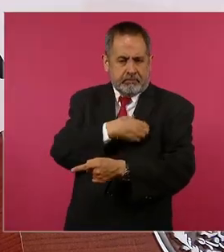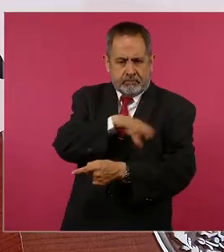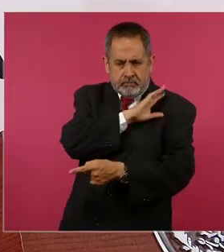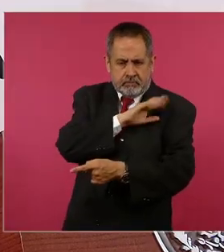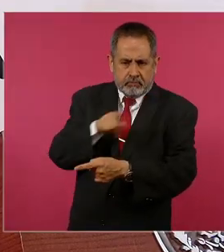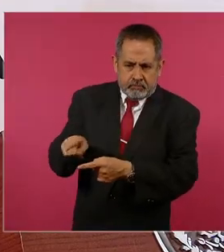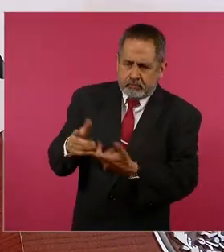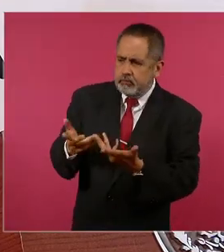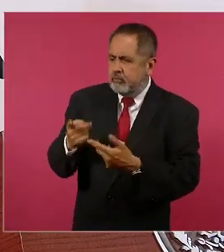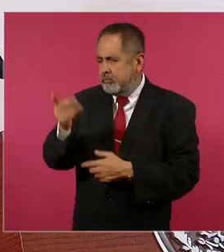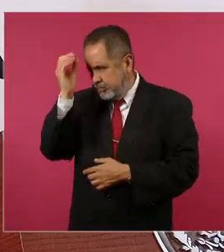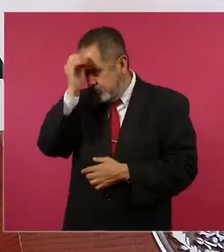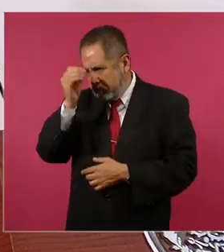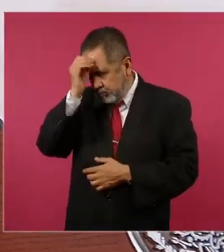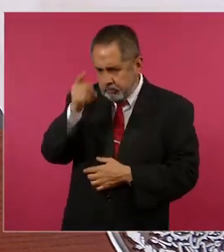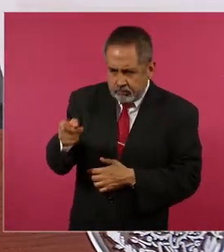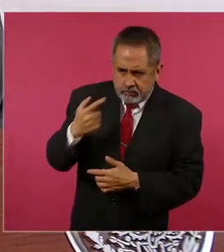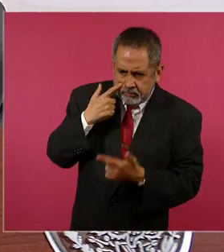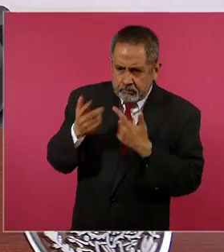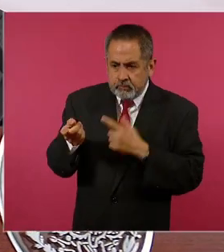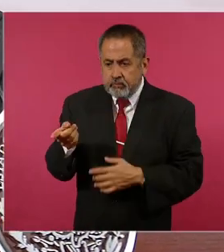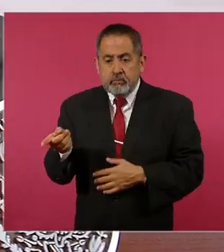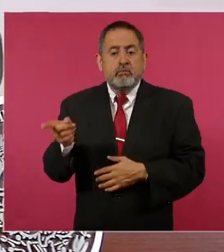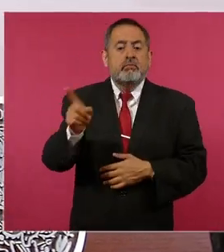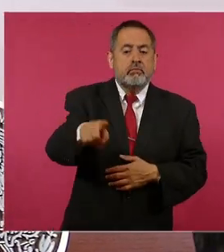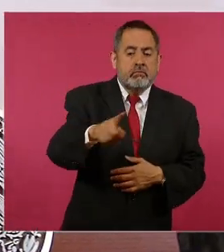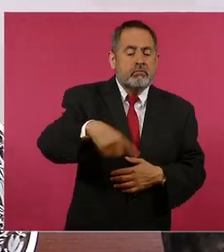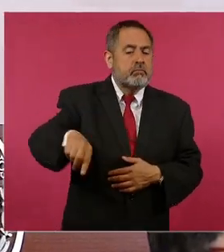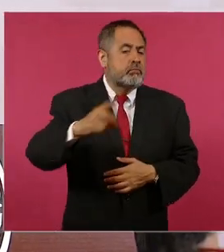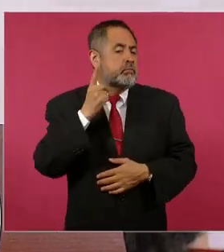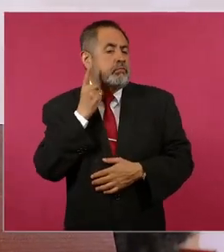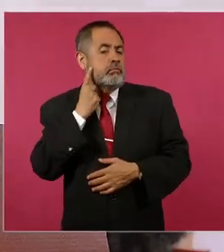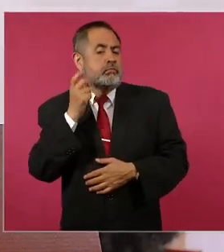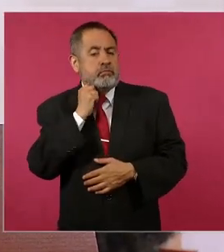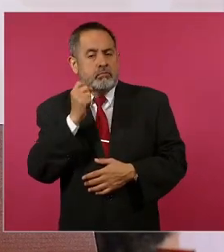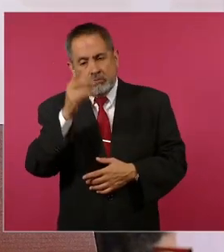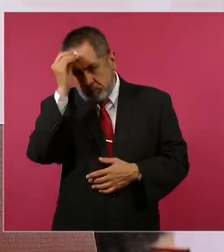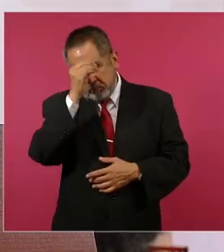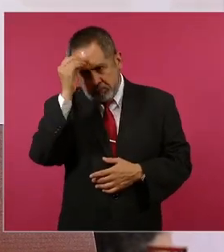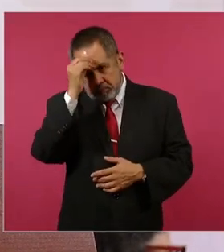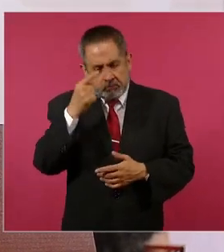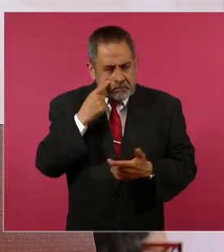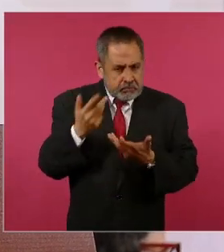ver qué opinión tienen también los legisladores